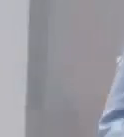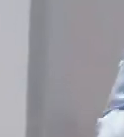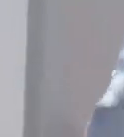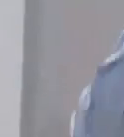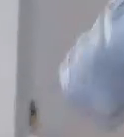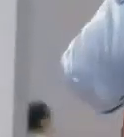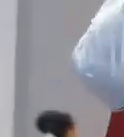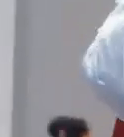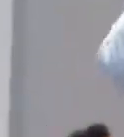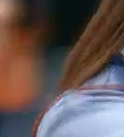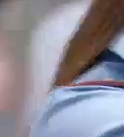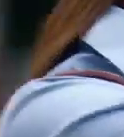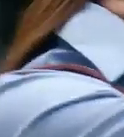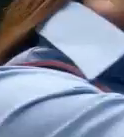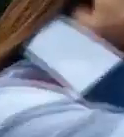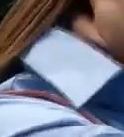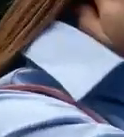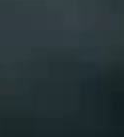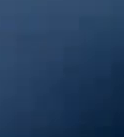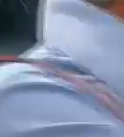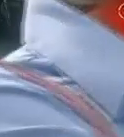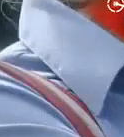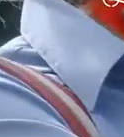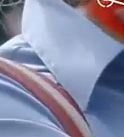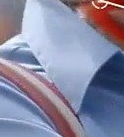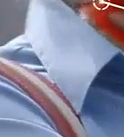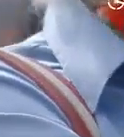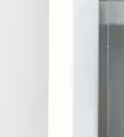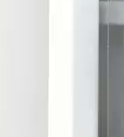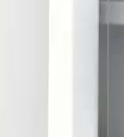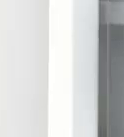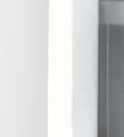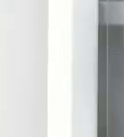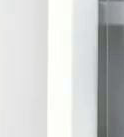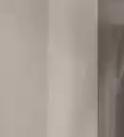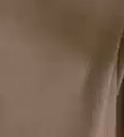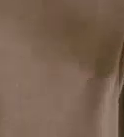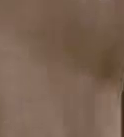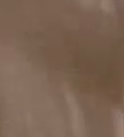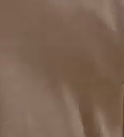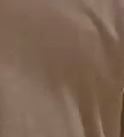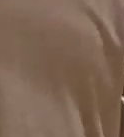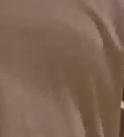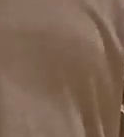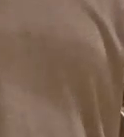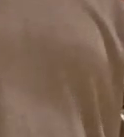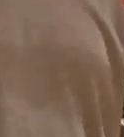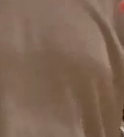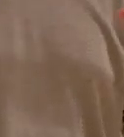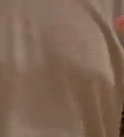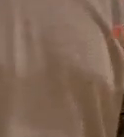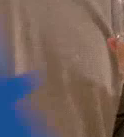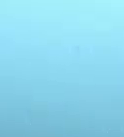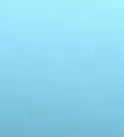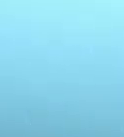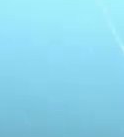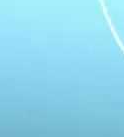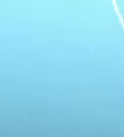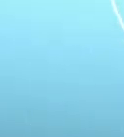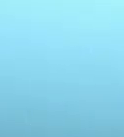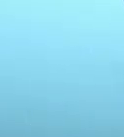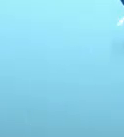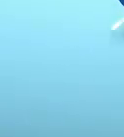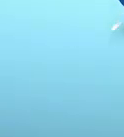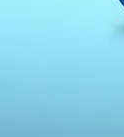el cuello, ¡pum!, 200 años. Para aliviar esos dolores que te hacen sentir de más edad, Apronax, potente y rápido alivio de